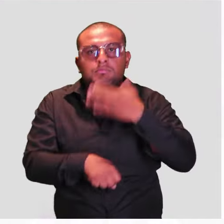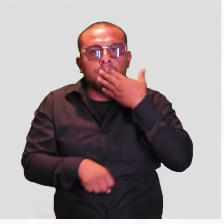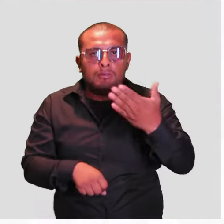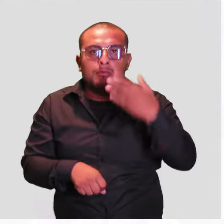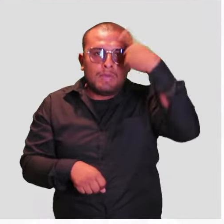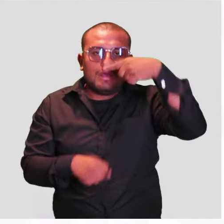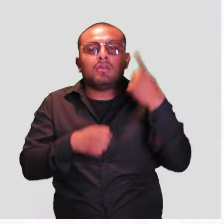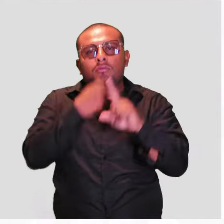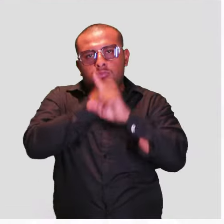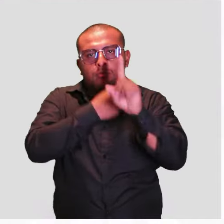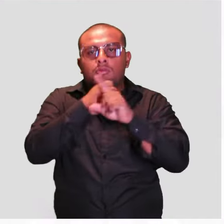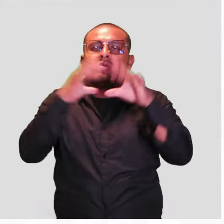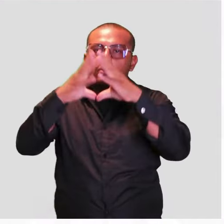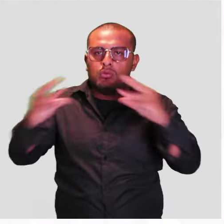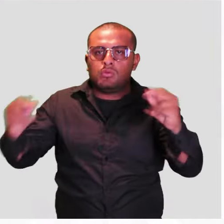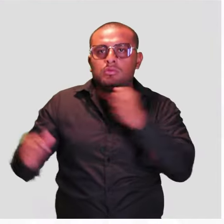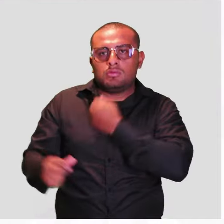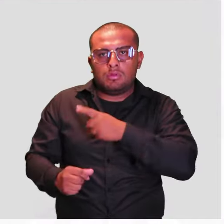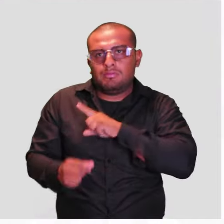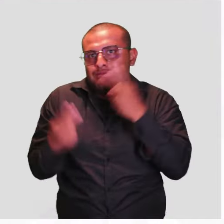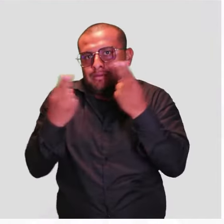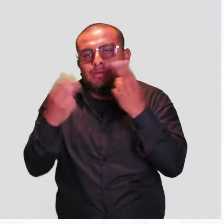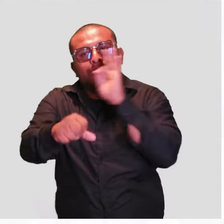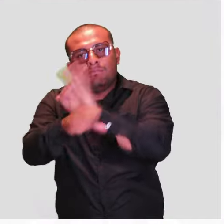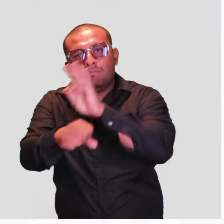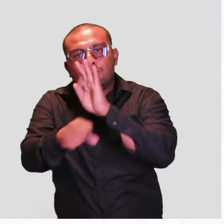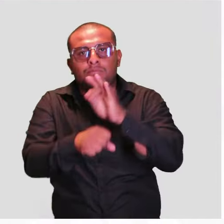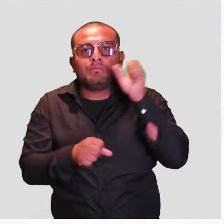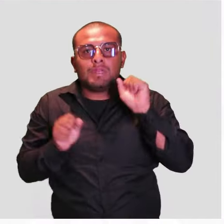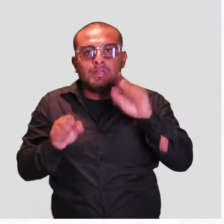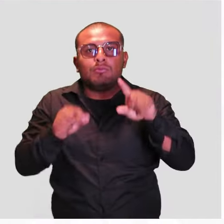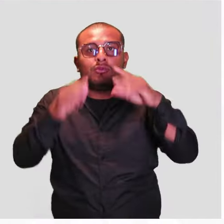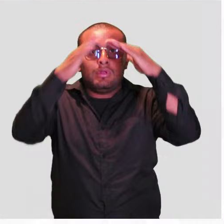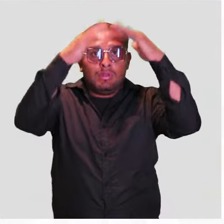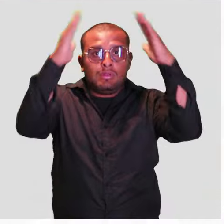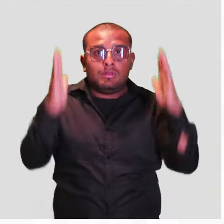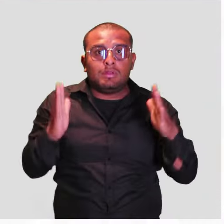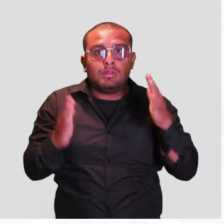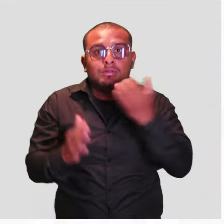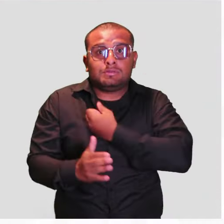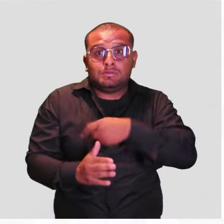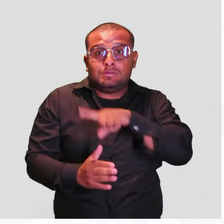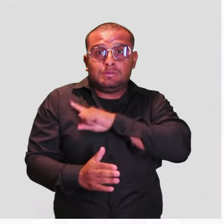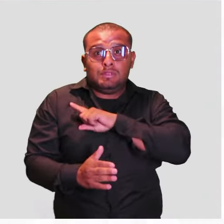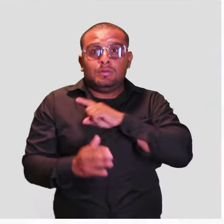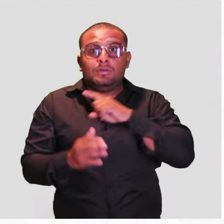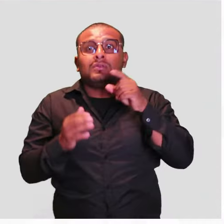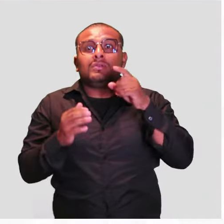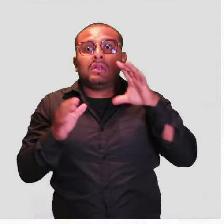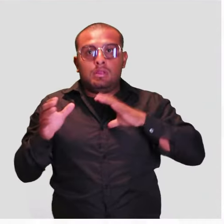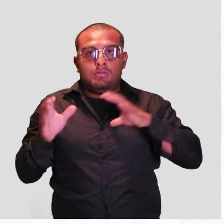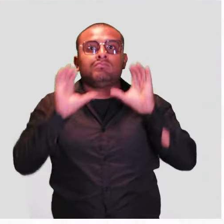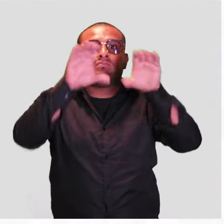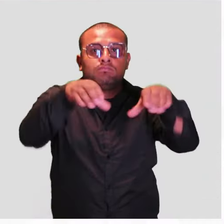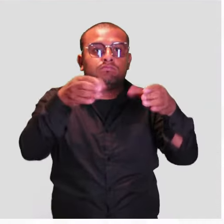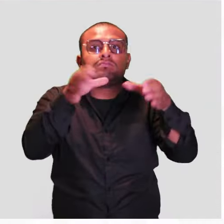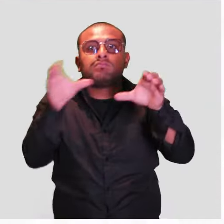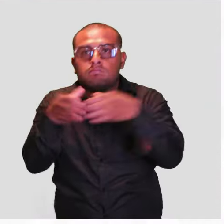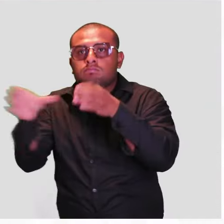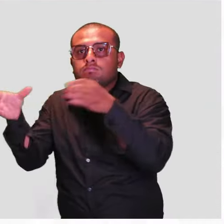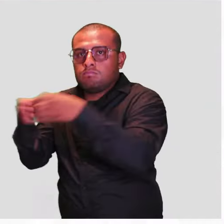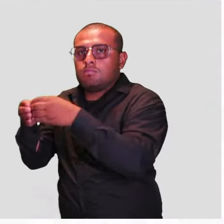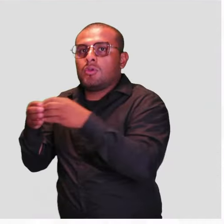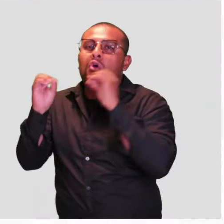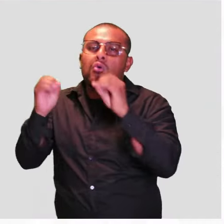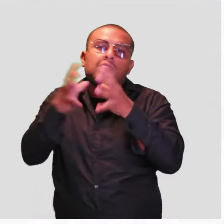ciudadanos. También vamos a construir un módulo de salud en cada comunidad, o lo vamos a ampliar. Vamos a ampliar